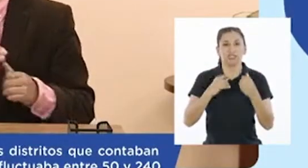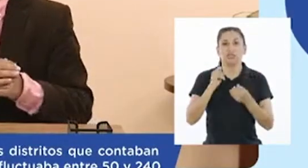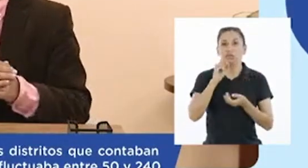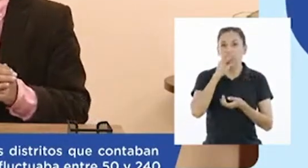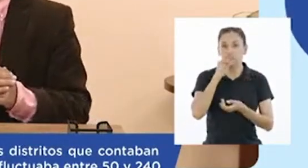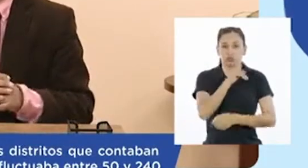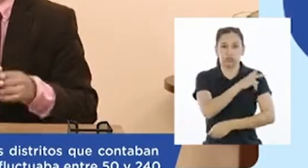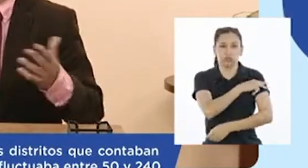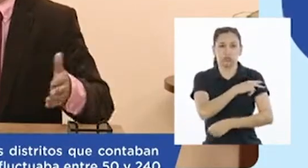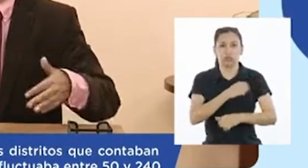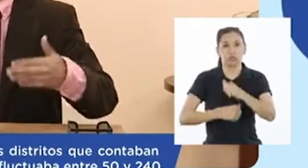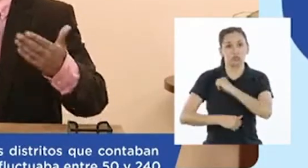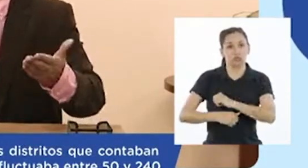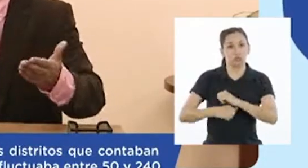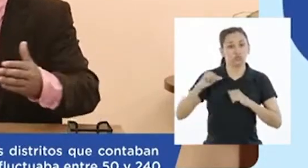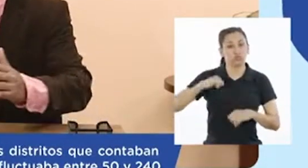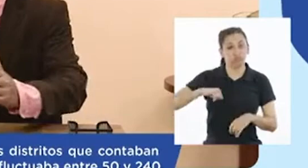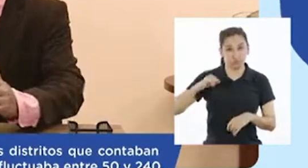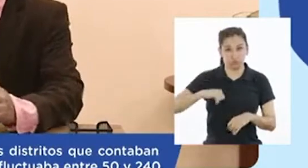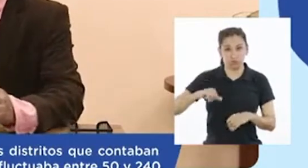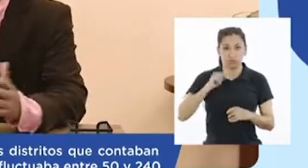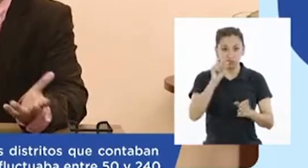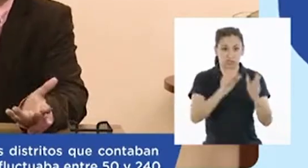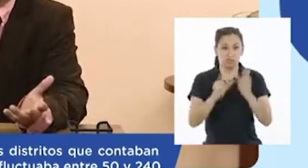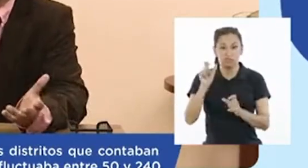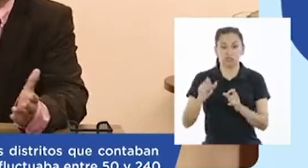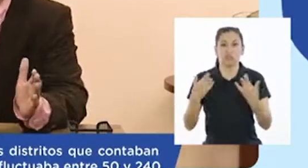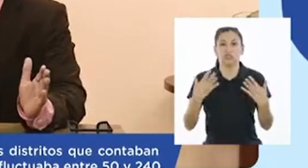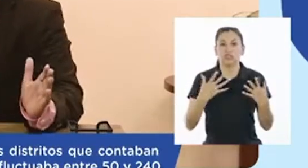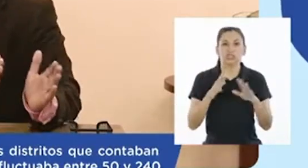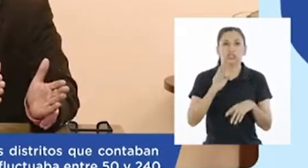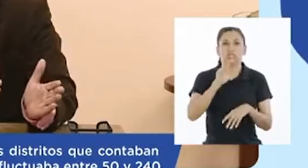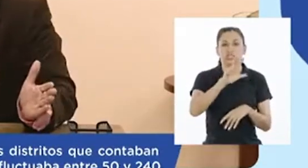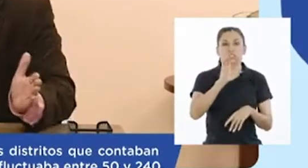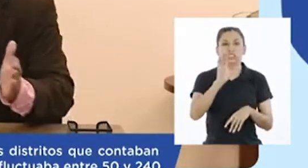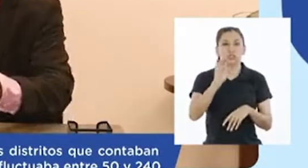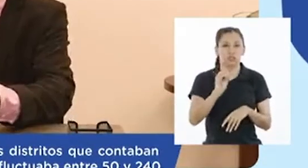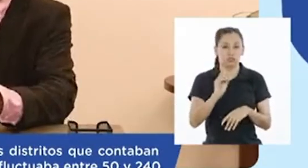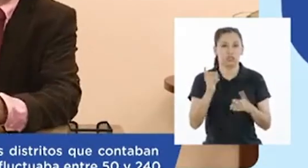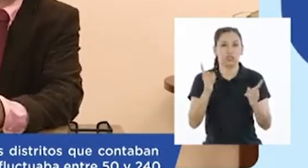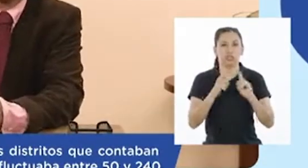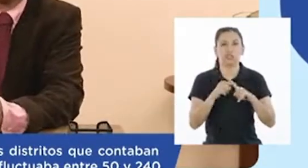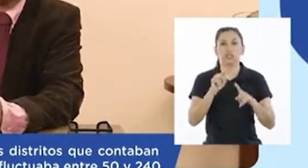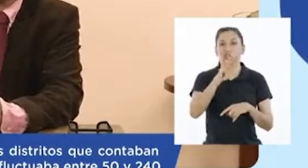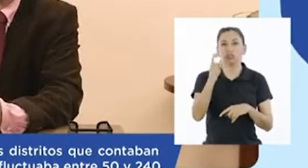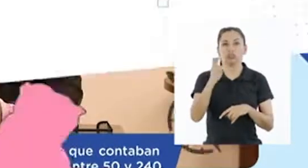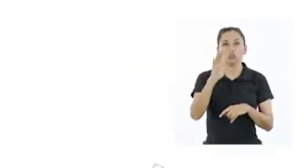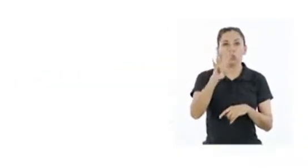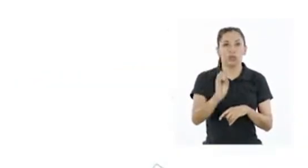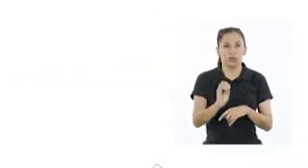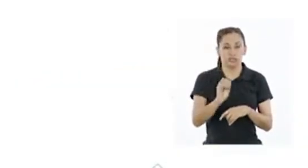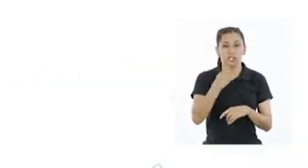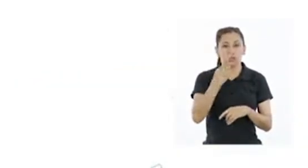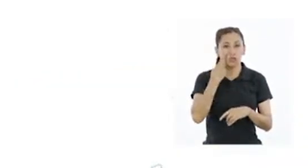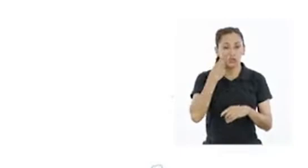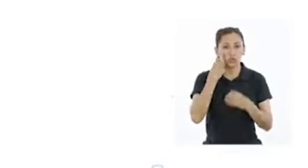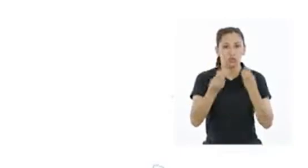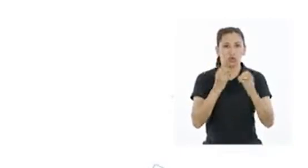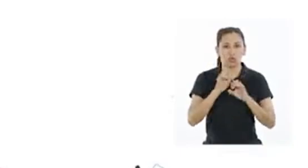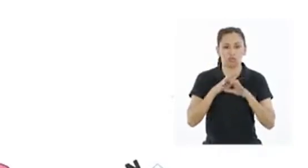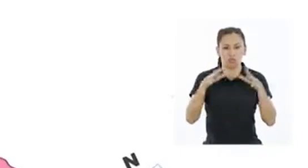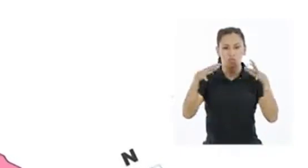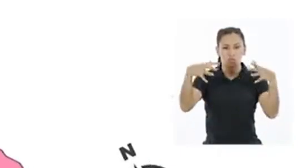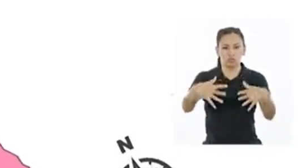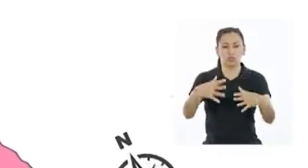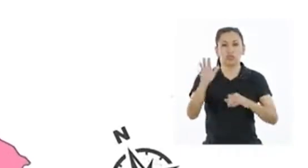con serenazgo. El número total de efectivos fluctuaba entre 50 y 240. Para conocer el